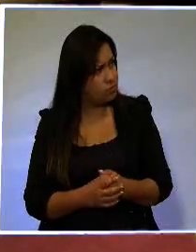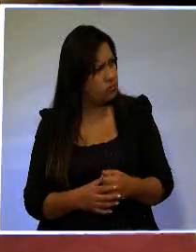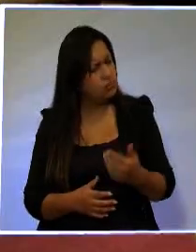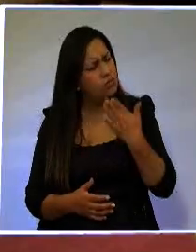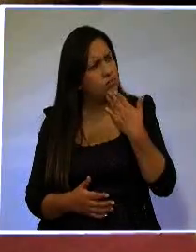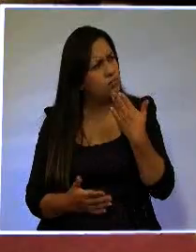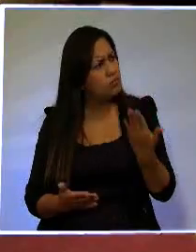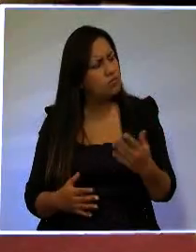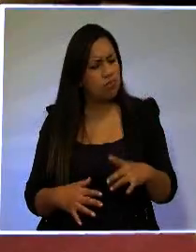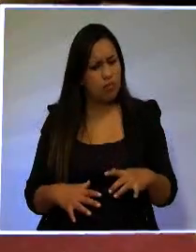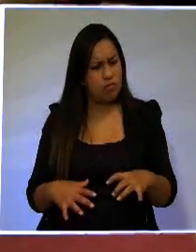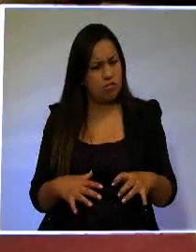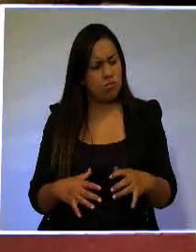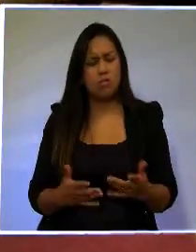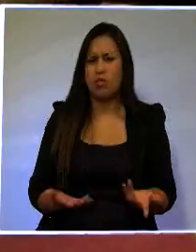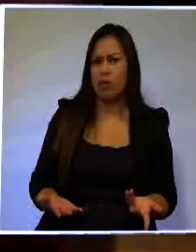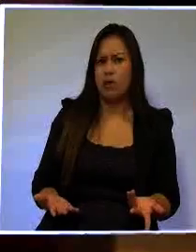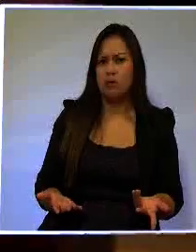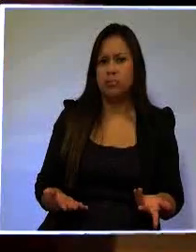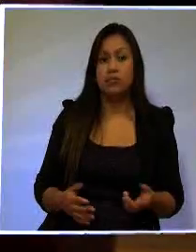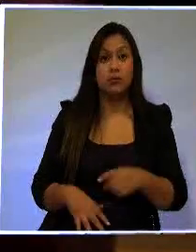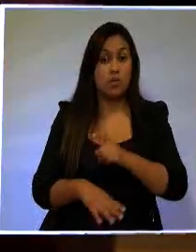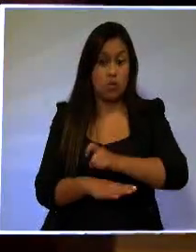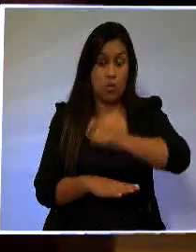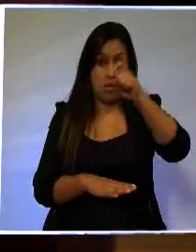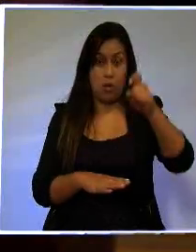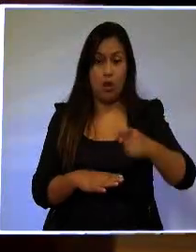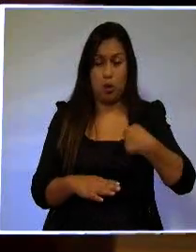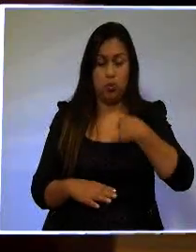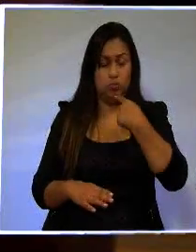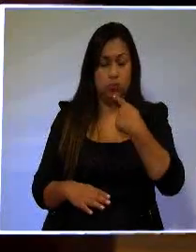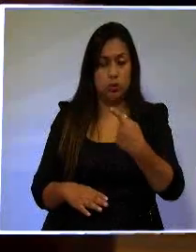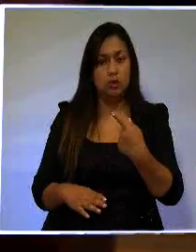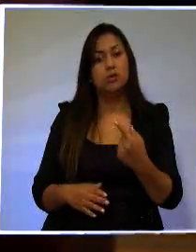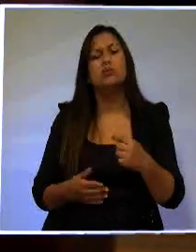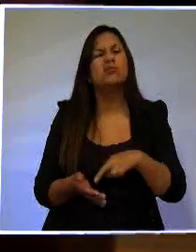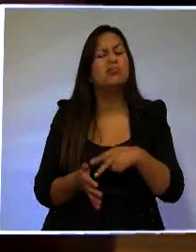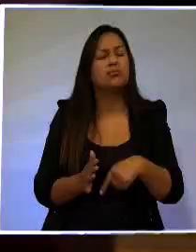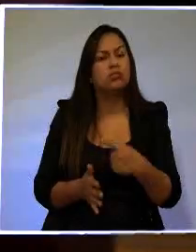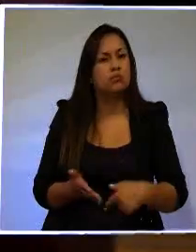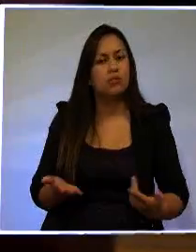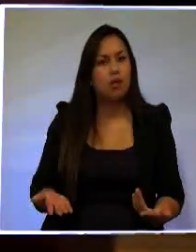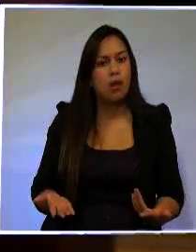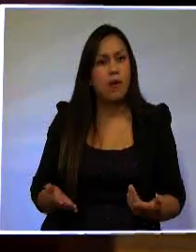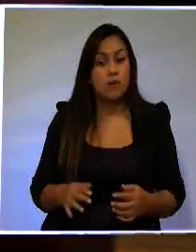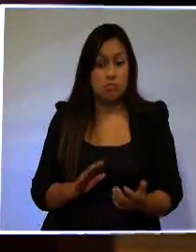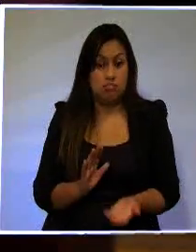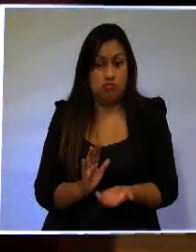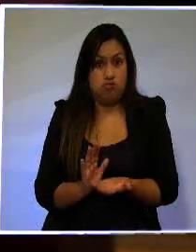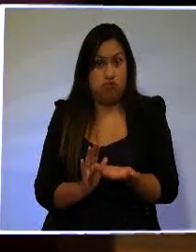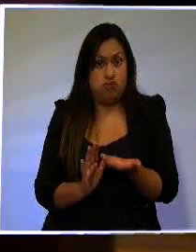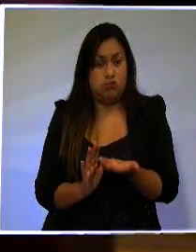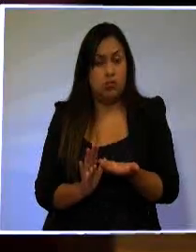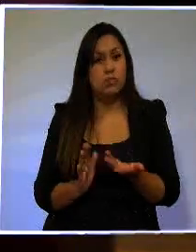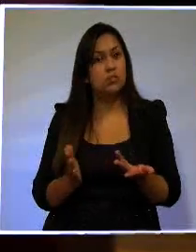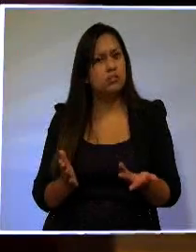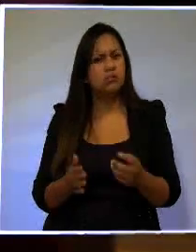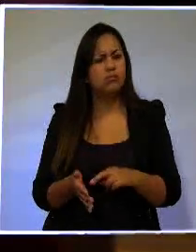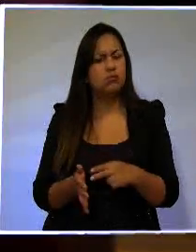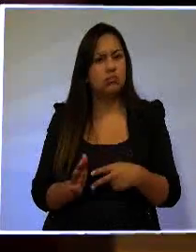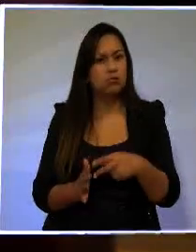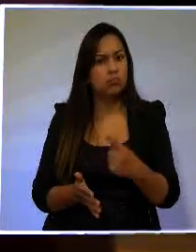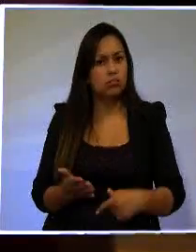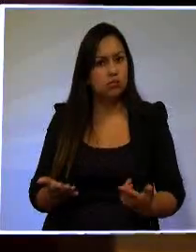palabra sismos bueno los sismos Volcano tectónicos que estoy mencionando que se han incrementado al tener un un promedio semanal